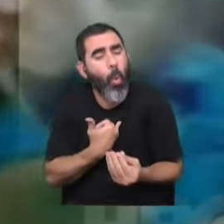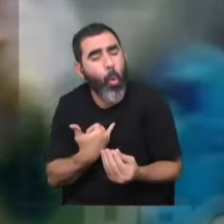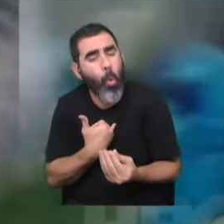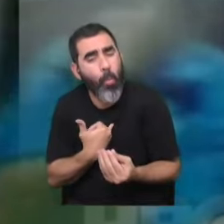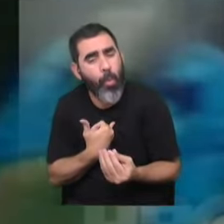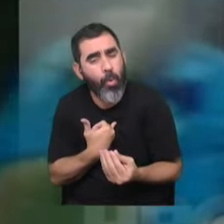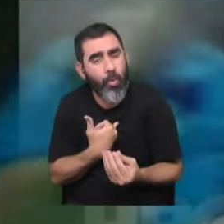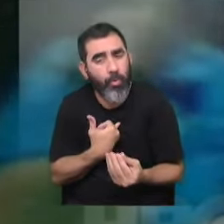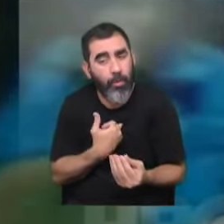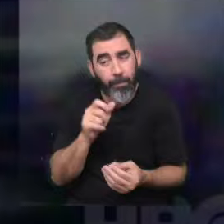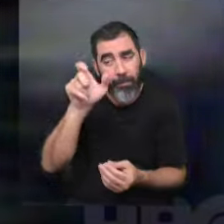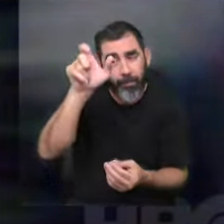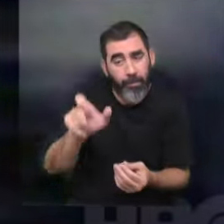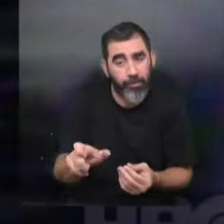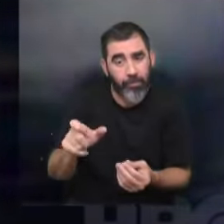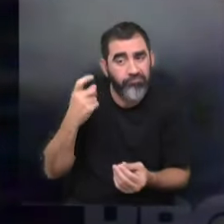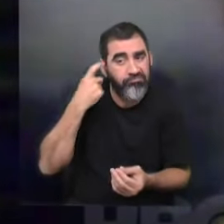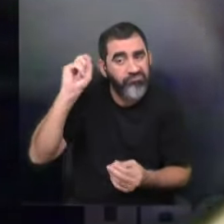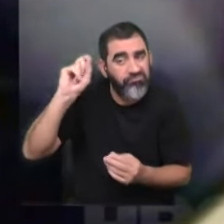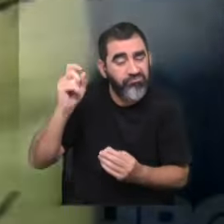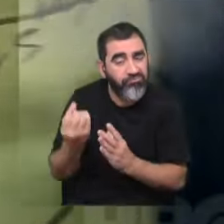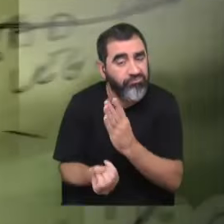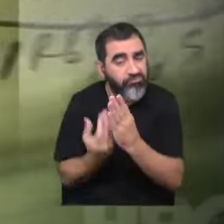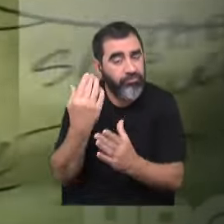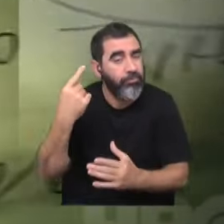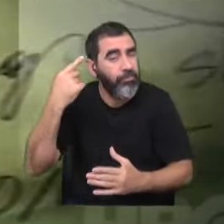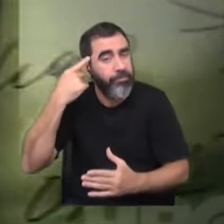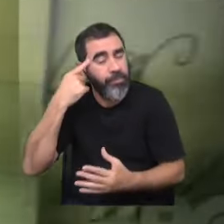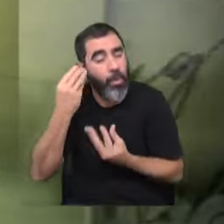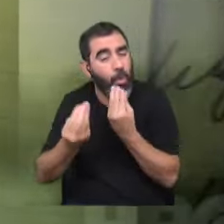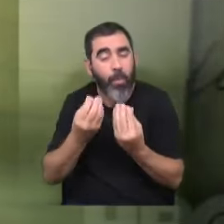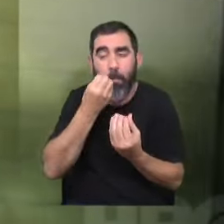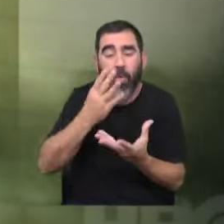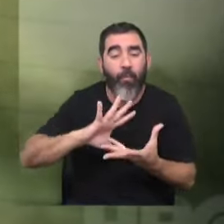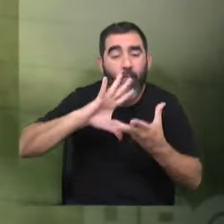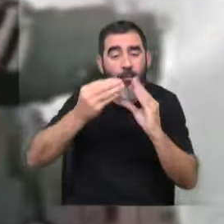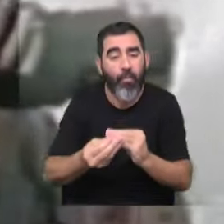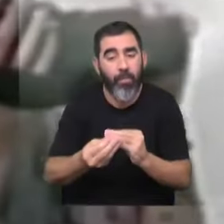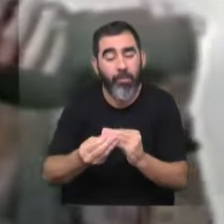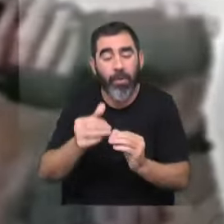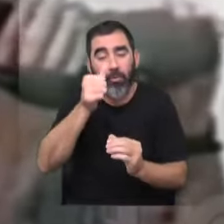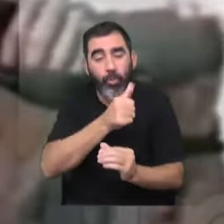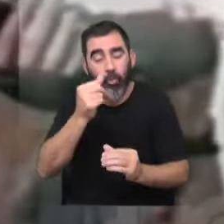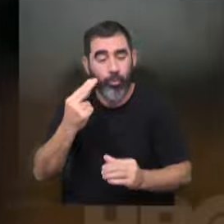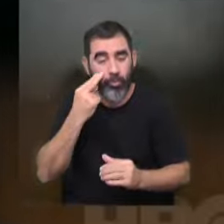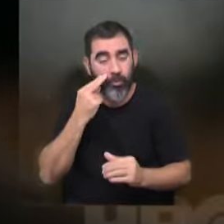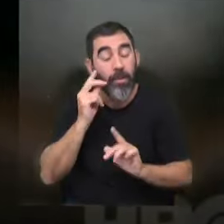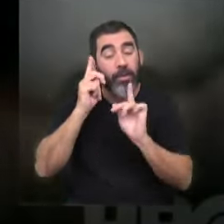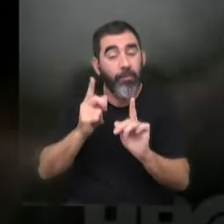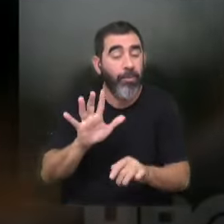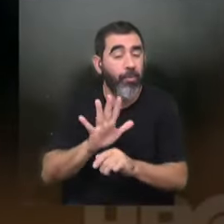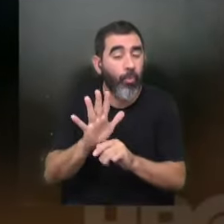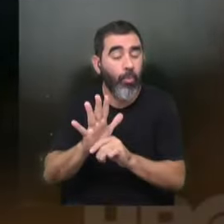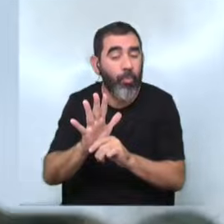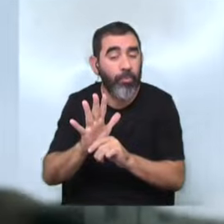que estos sujetos surgen y propone reflexionar sobre la mejor manera para lidiar con ellos. Es también una suerte de